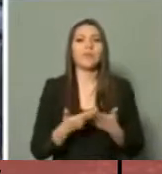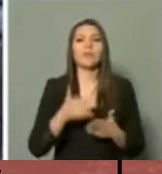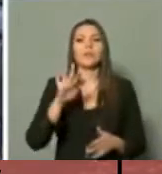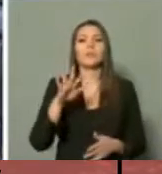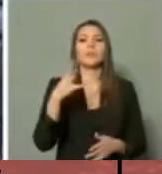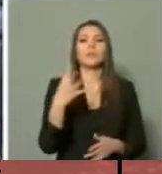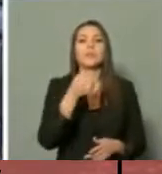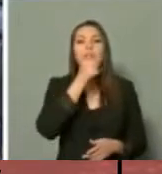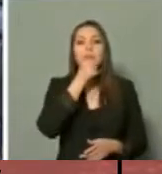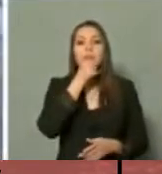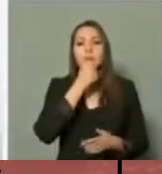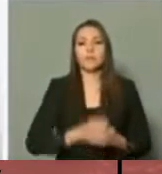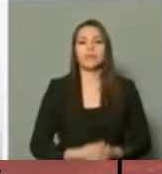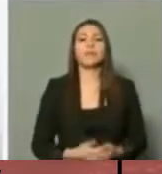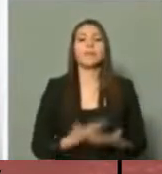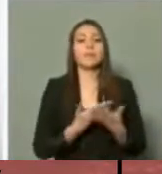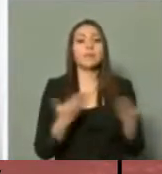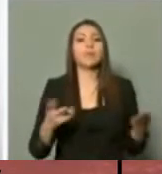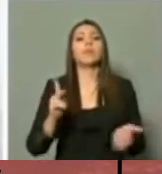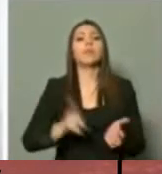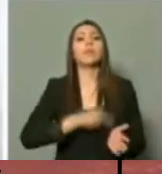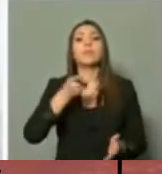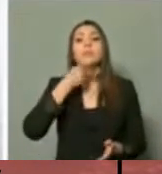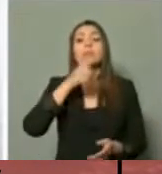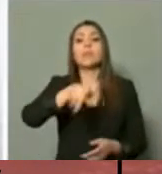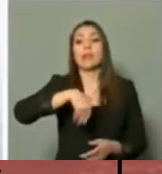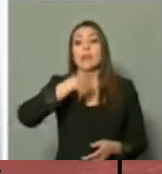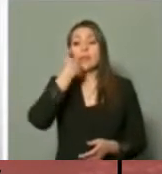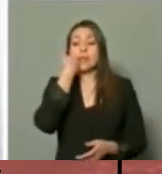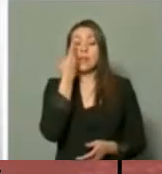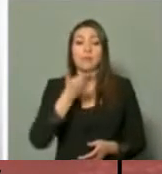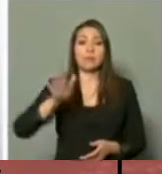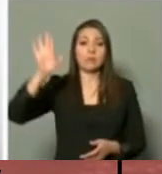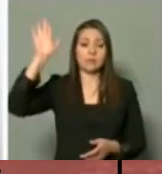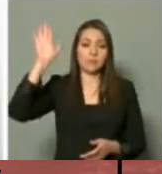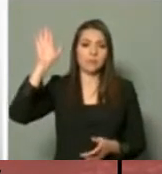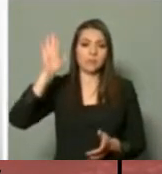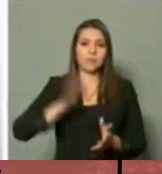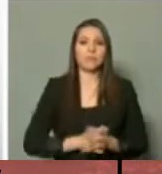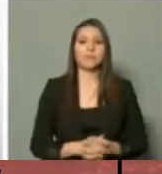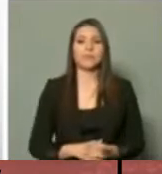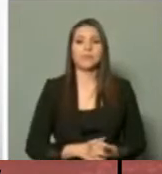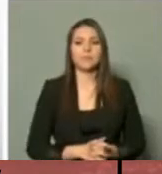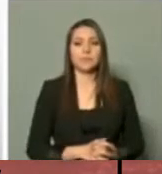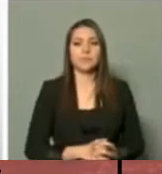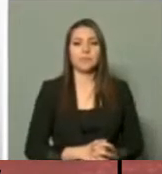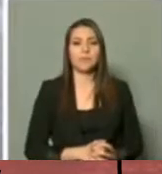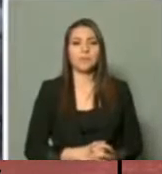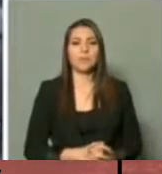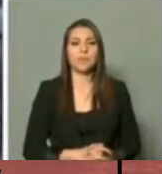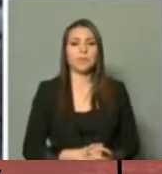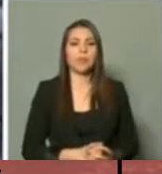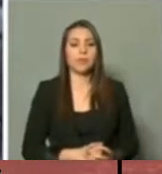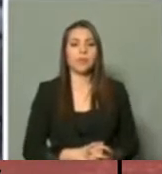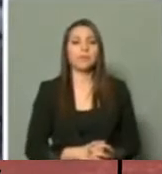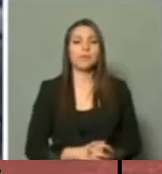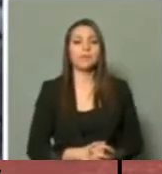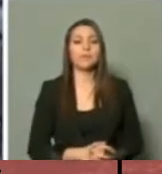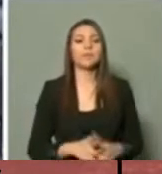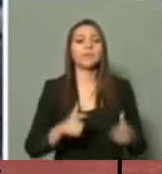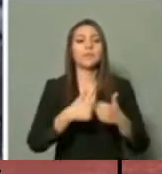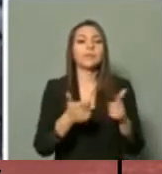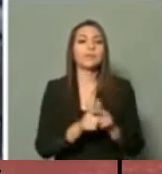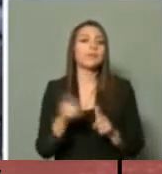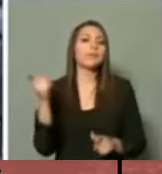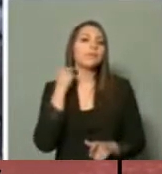bolsa de tiempo. Nuevamente repetimos la pregunta. Quien desee hacer uso de la voz puede levantar la mano a partir de este momento. El candidato